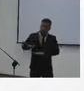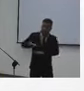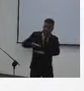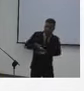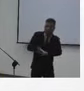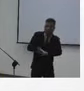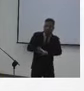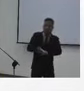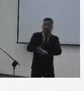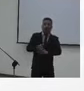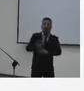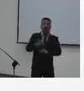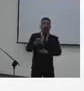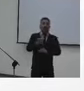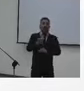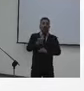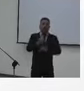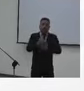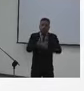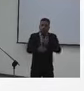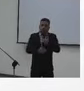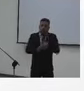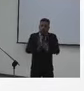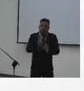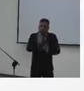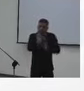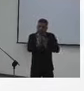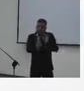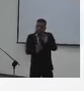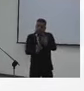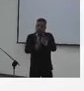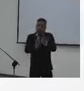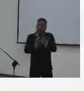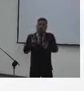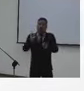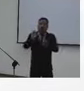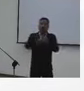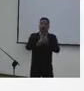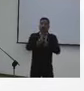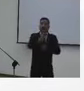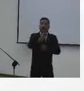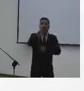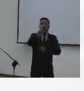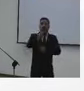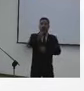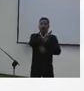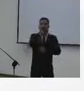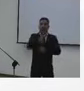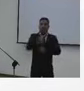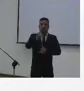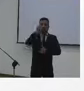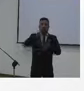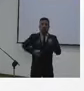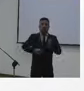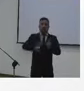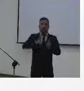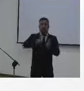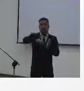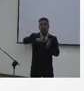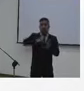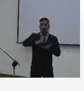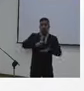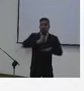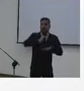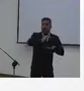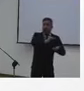proponiendo un meticuloso proceso donde llegaremos el 16 de marzo a Puerto y podremos radicar